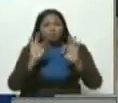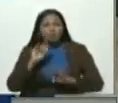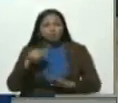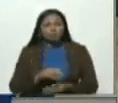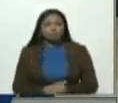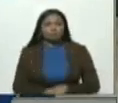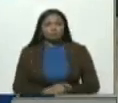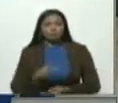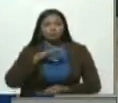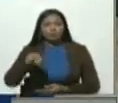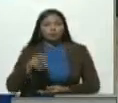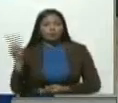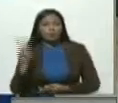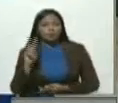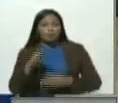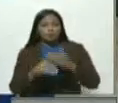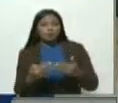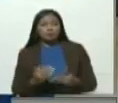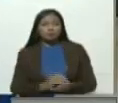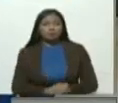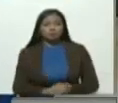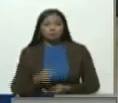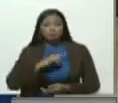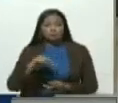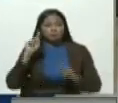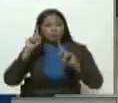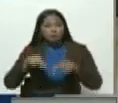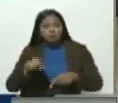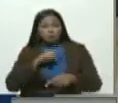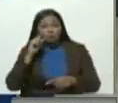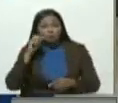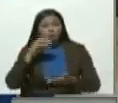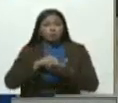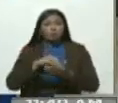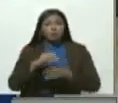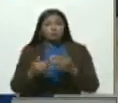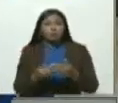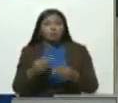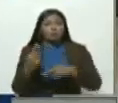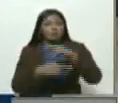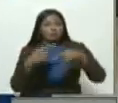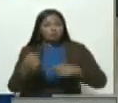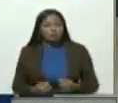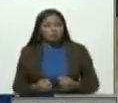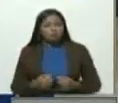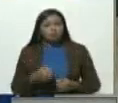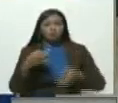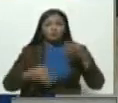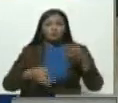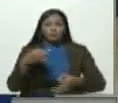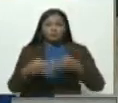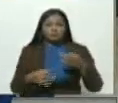reinstitucionalización del Estado venezolano. Y también está enmarcada en la revolución